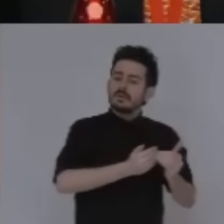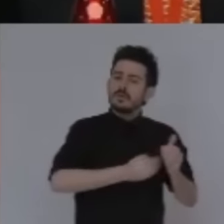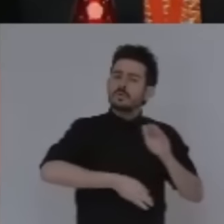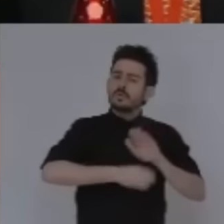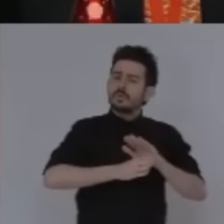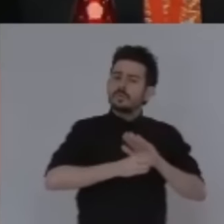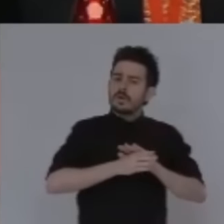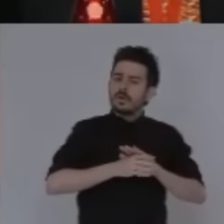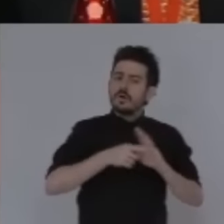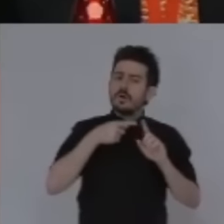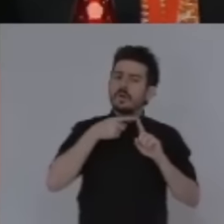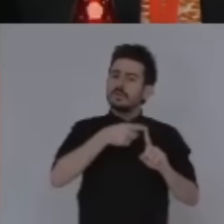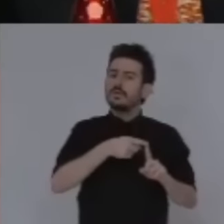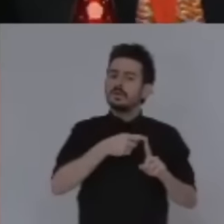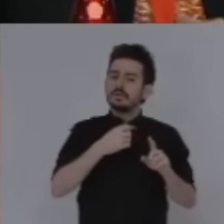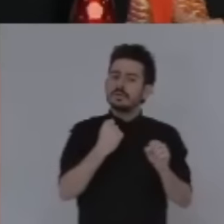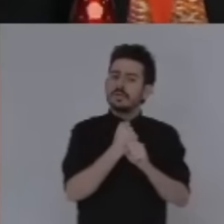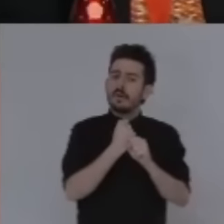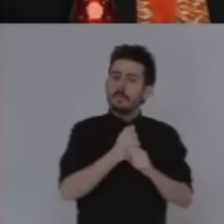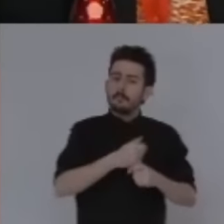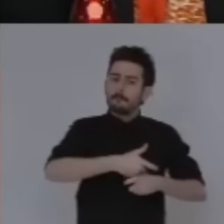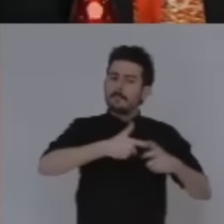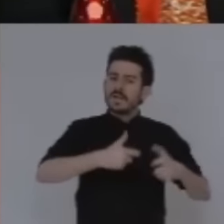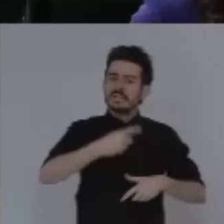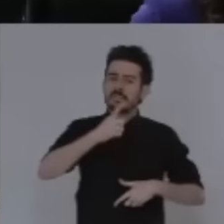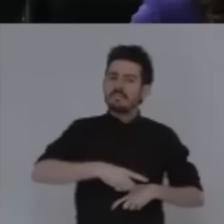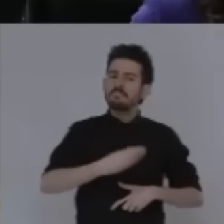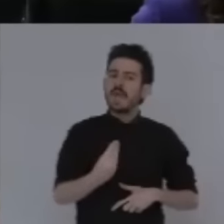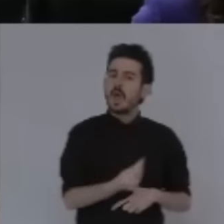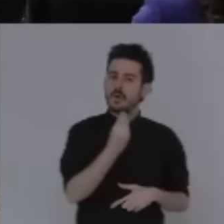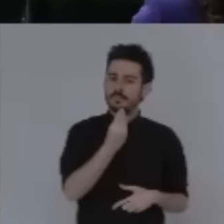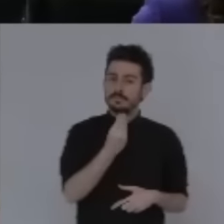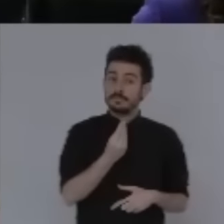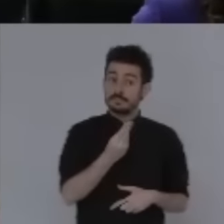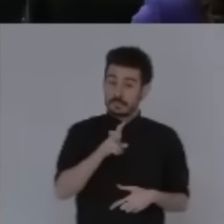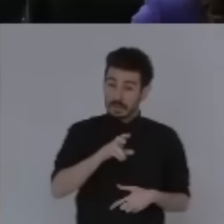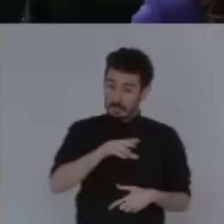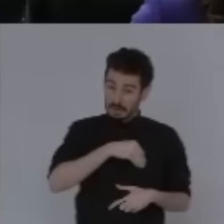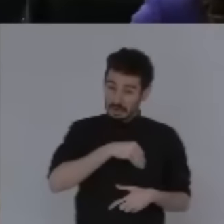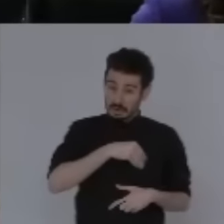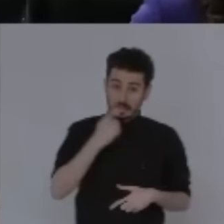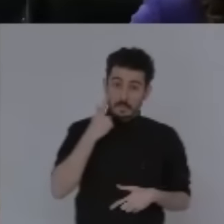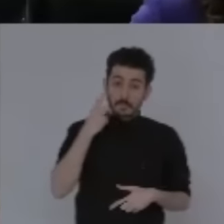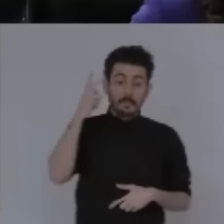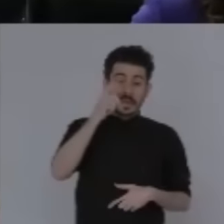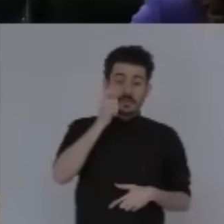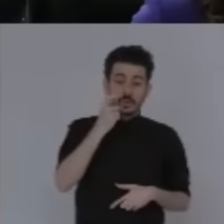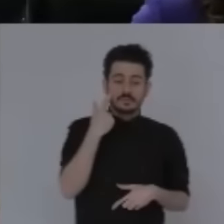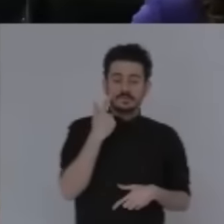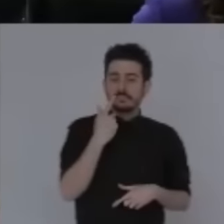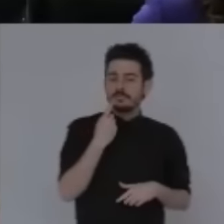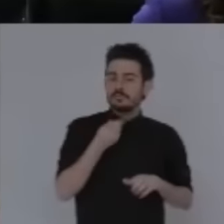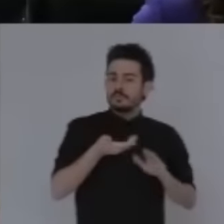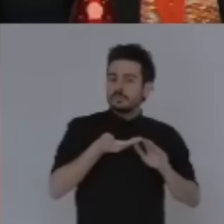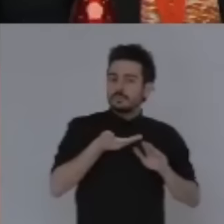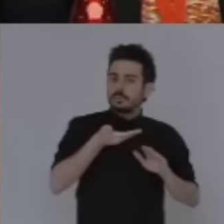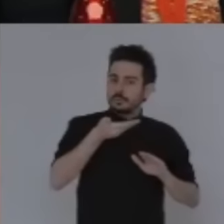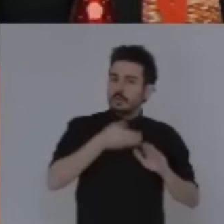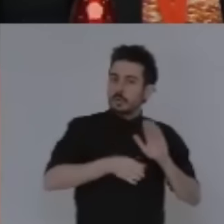más y mejores empleos? ¿Merece la pena seguir subiendo las pensiones y el salario